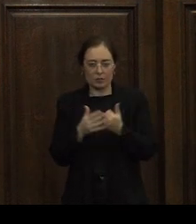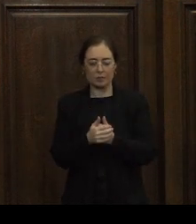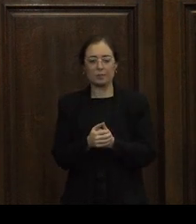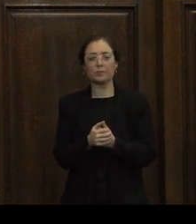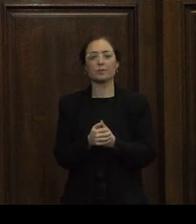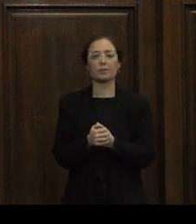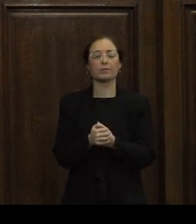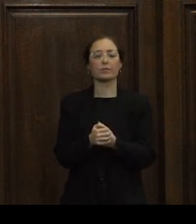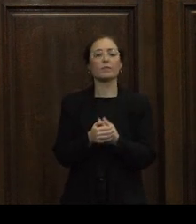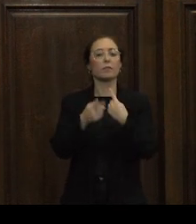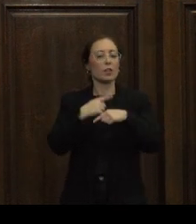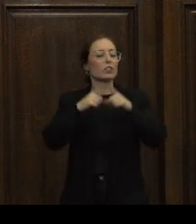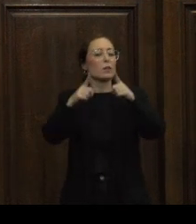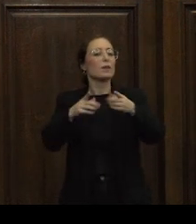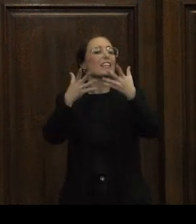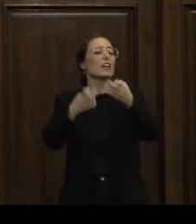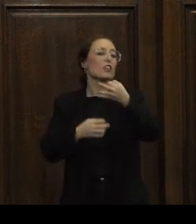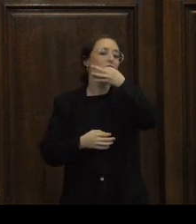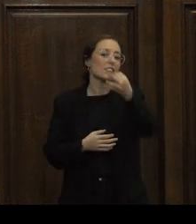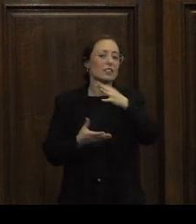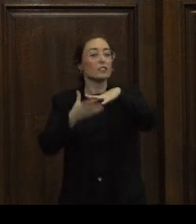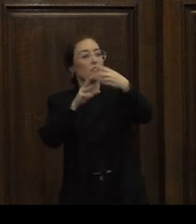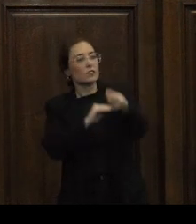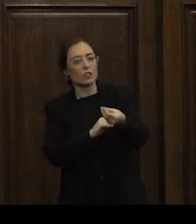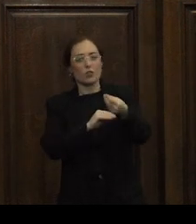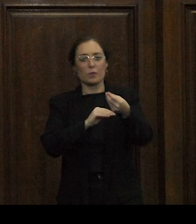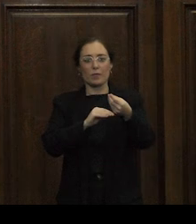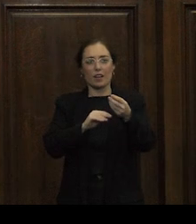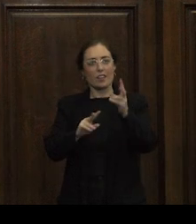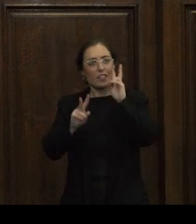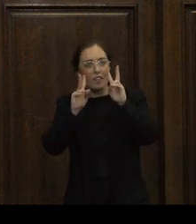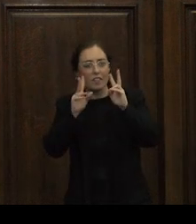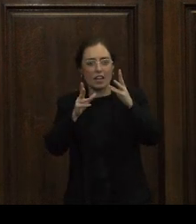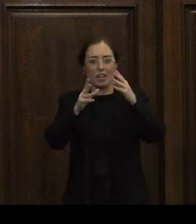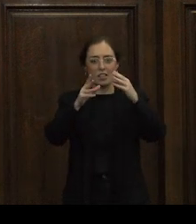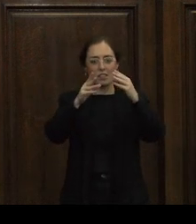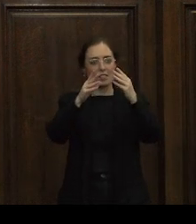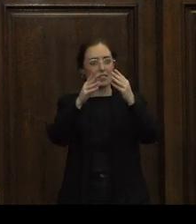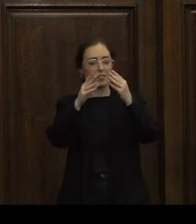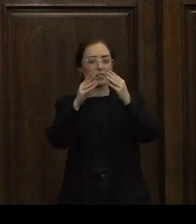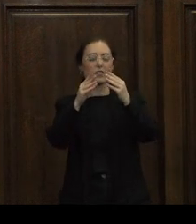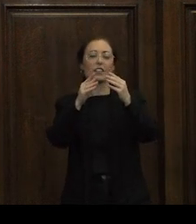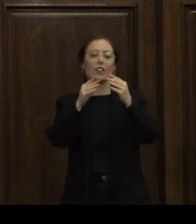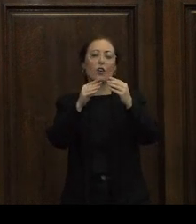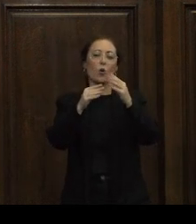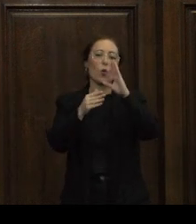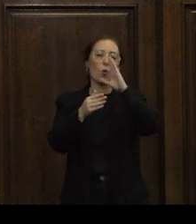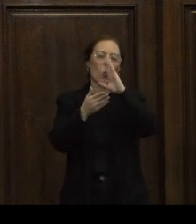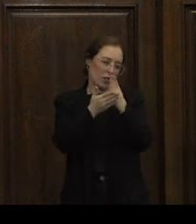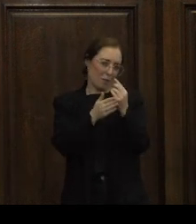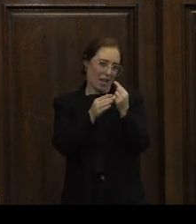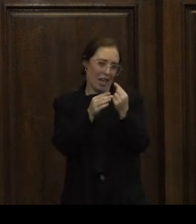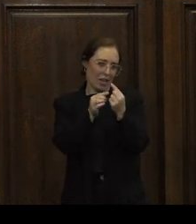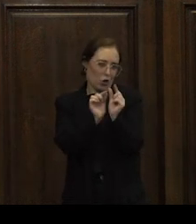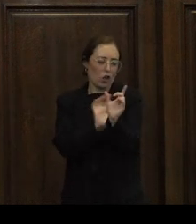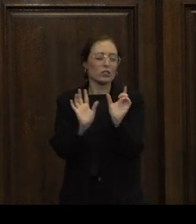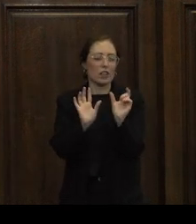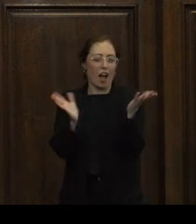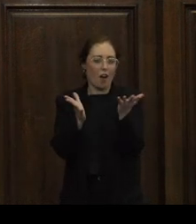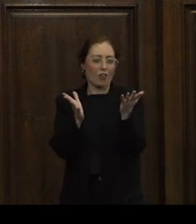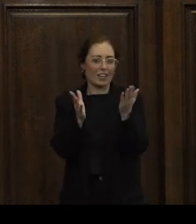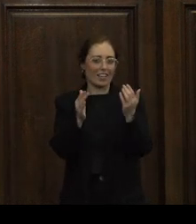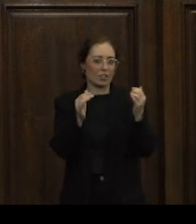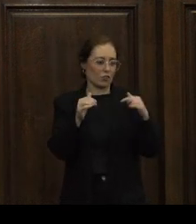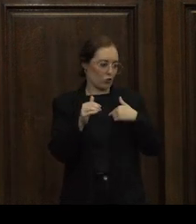Y además quisiera destacar que estos esquemas o mapas, ¿no? Un último elemento que es esto que vengo trabajando